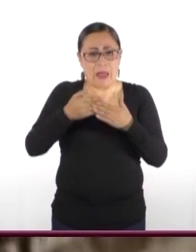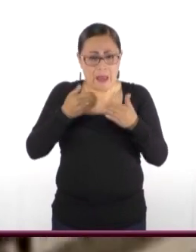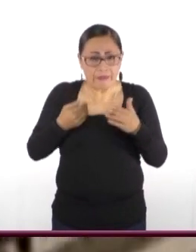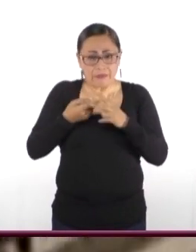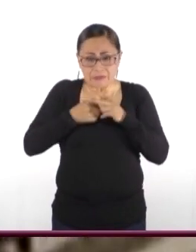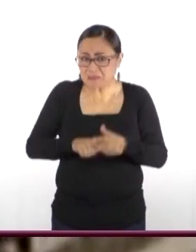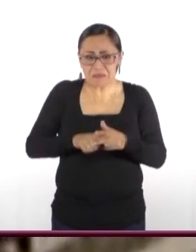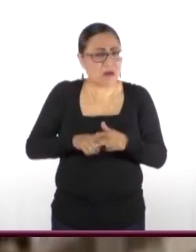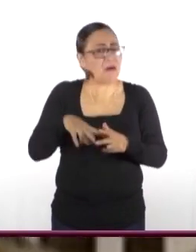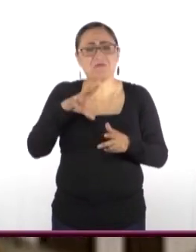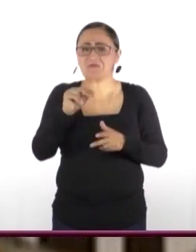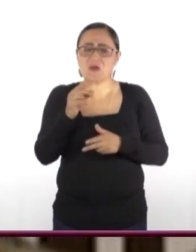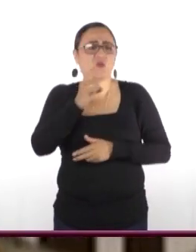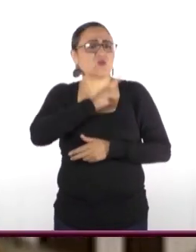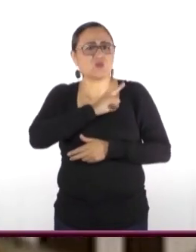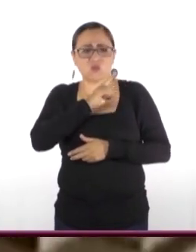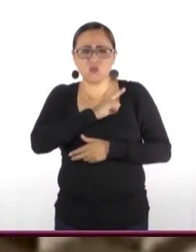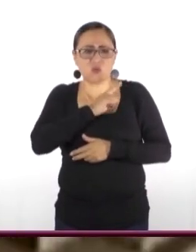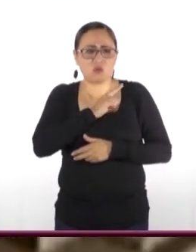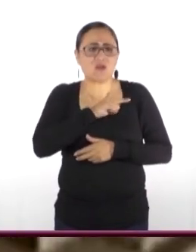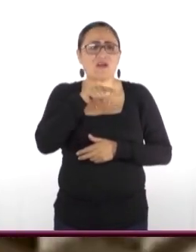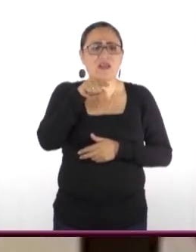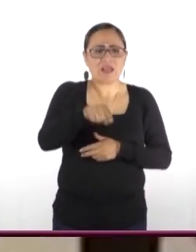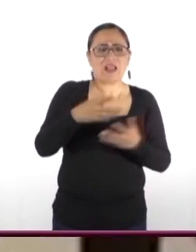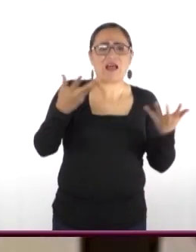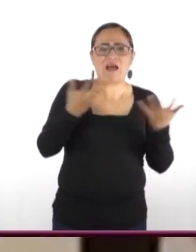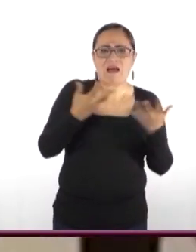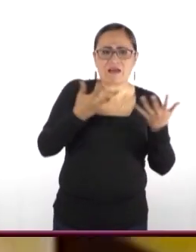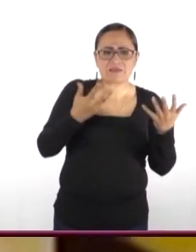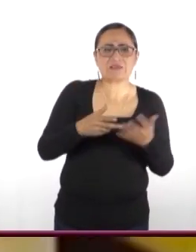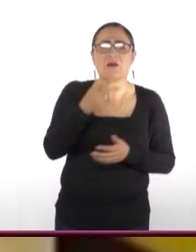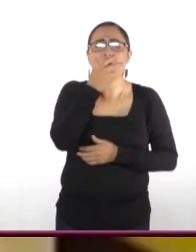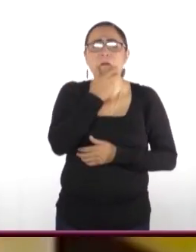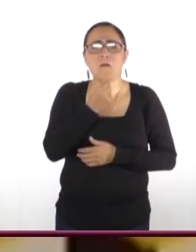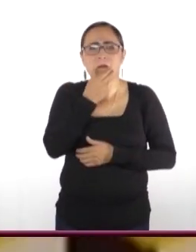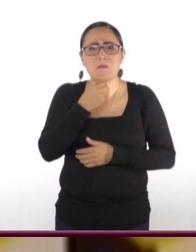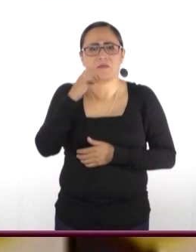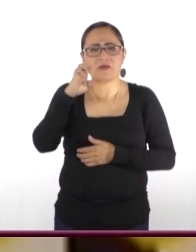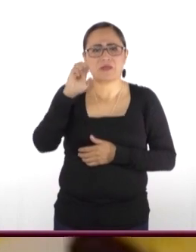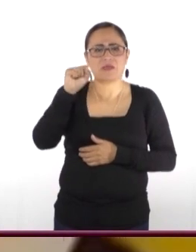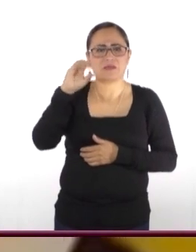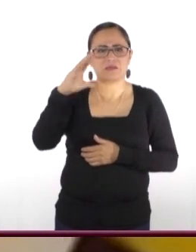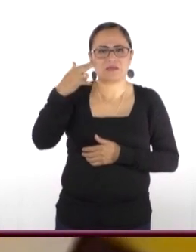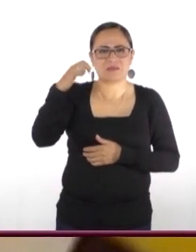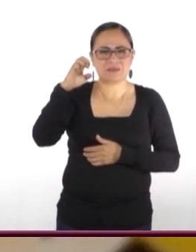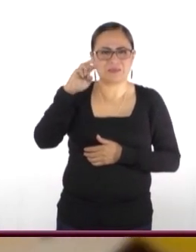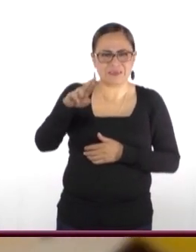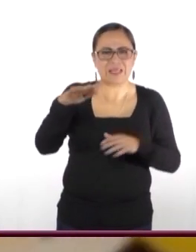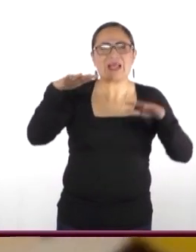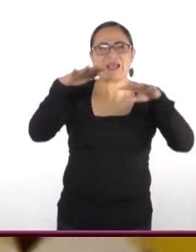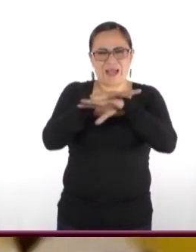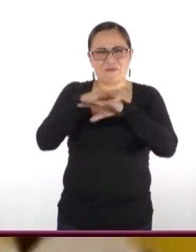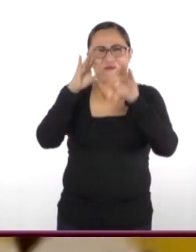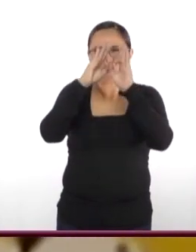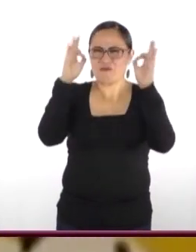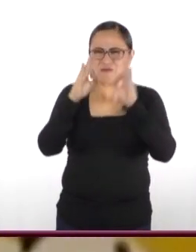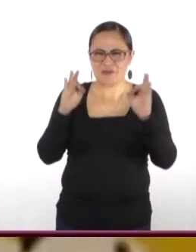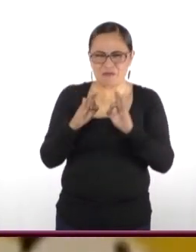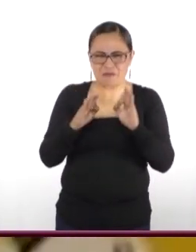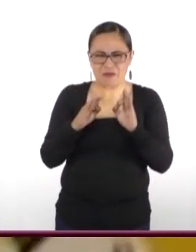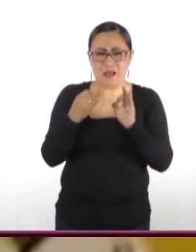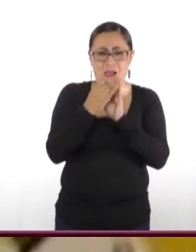conocimientos matemáticos para plantear sus cuadros. Para hacer teselaciones, Escher hacía algunas